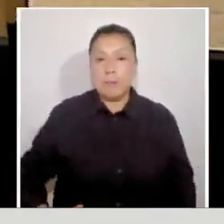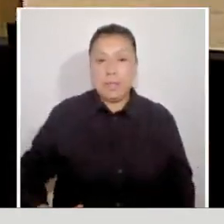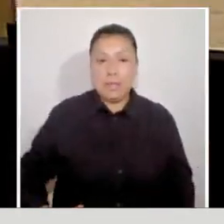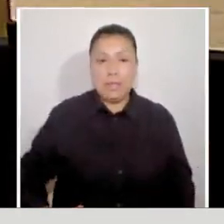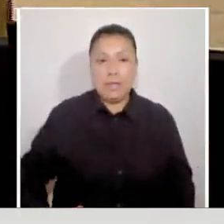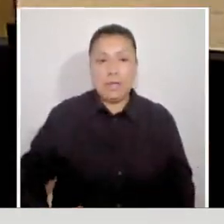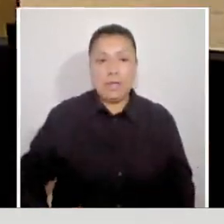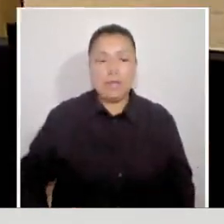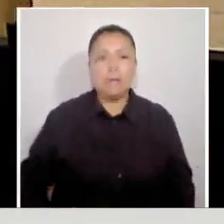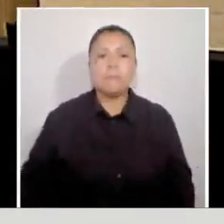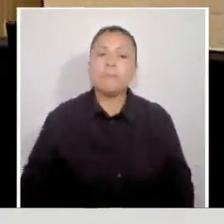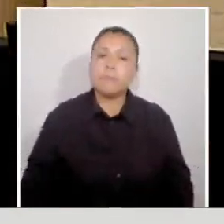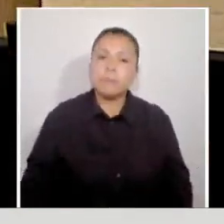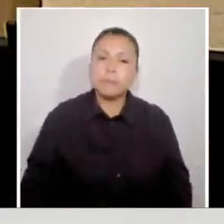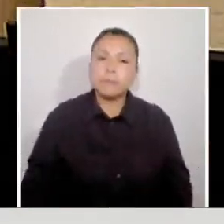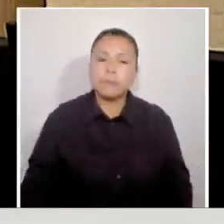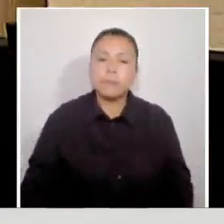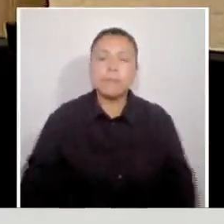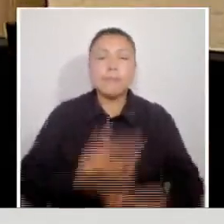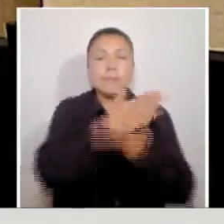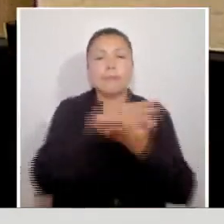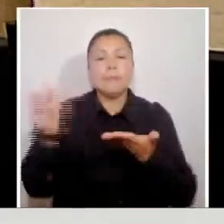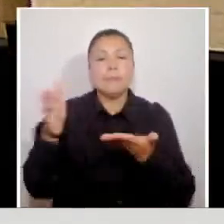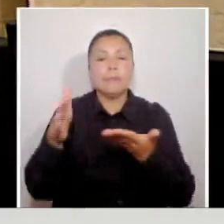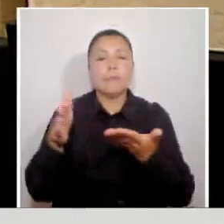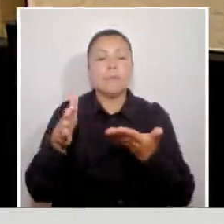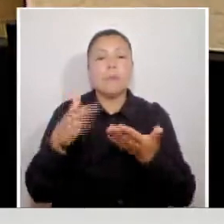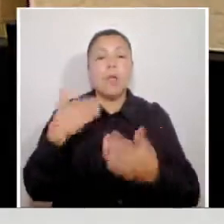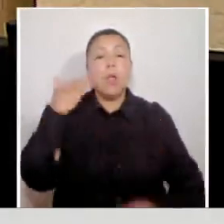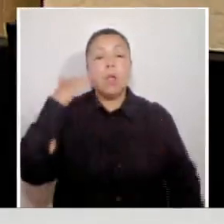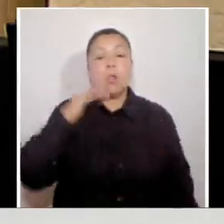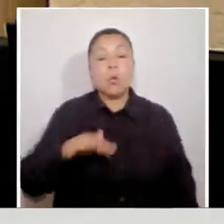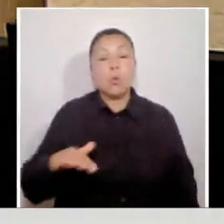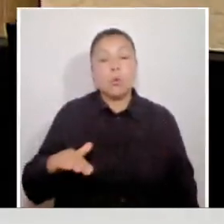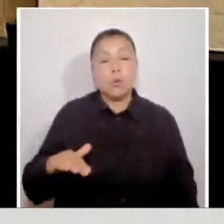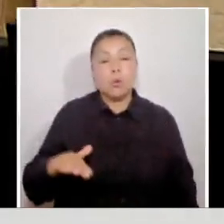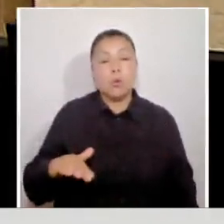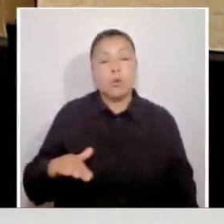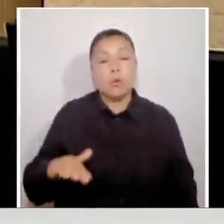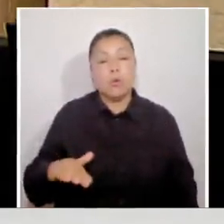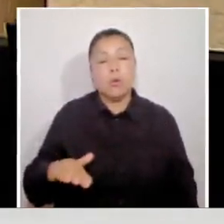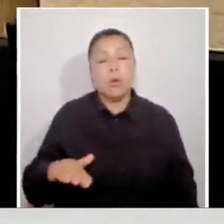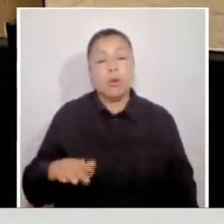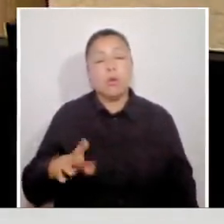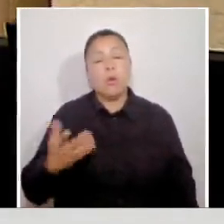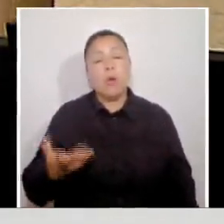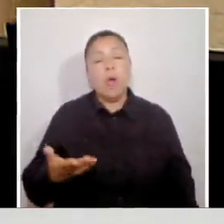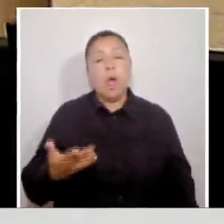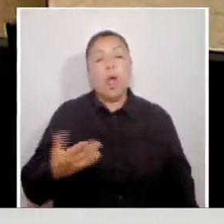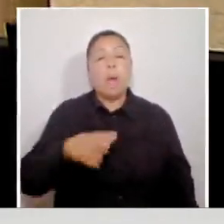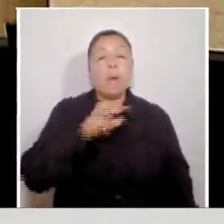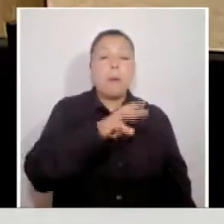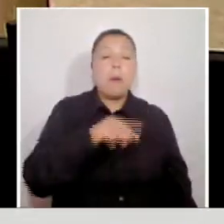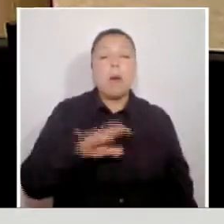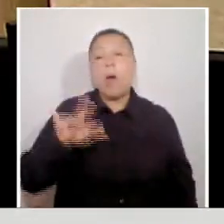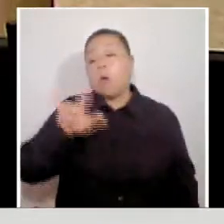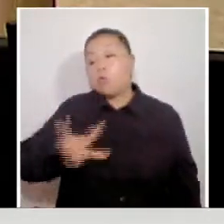presidente el rechazo de un menor hacia uno de sus progenitores provocado por la